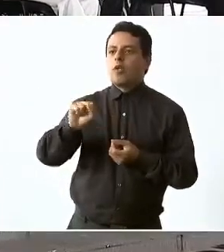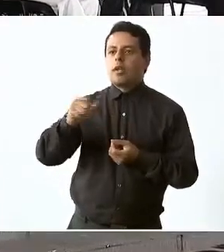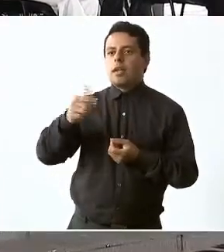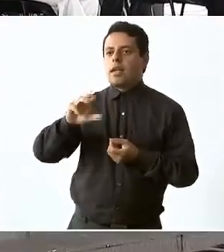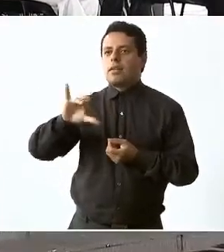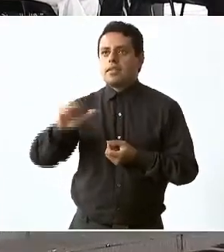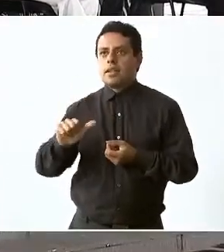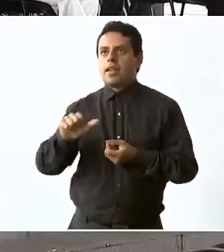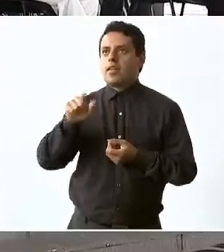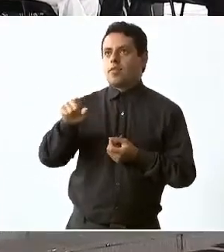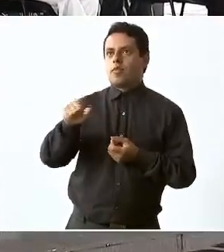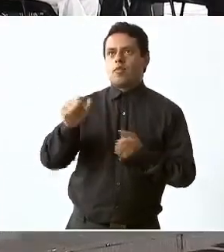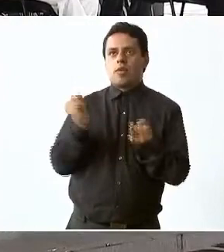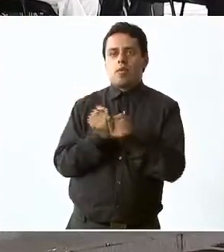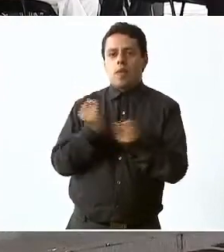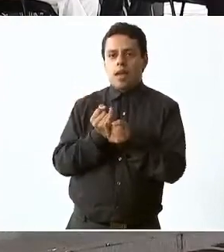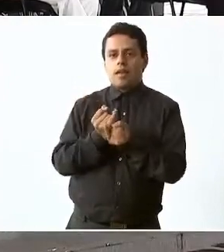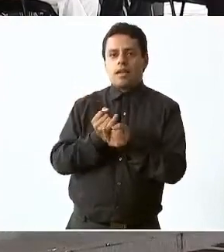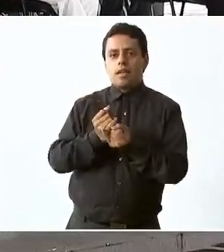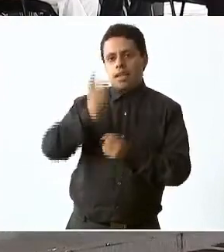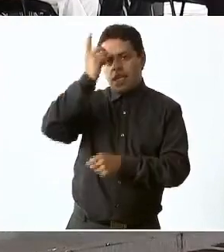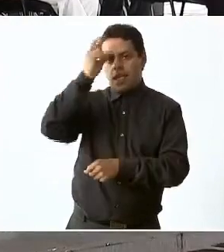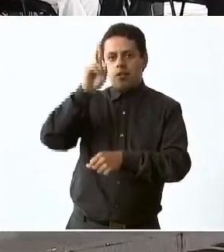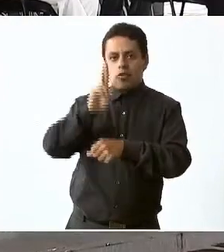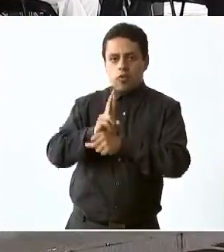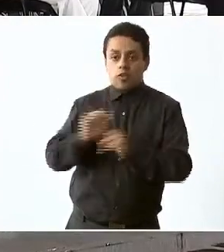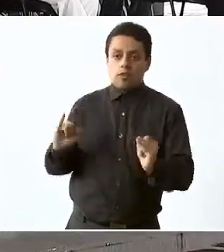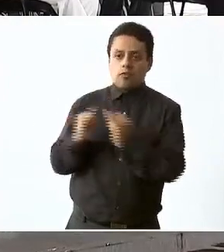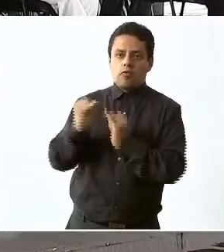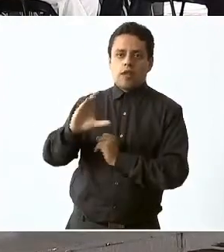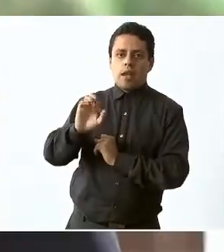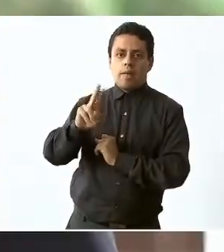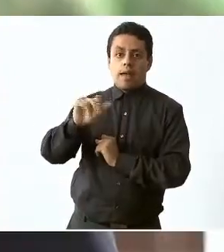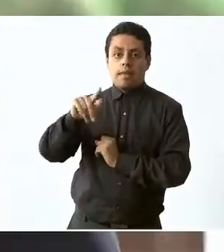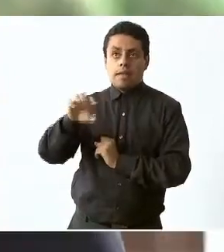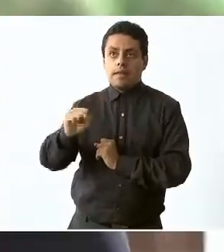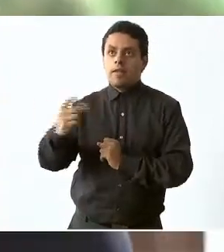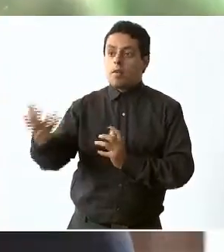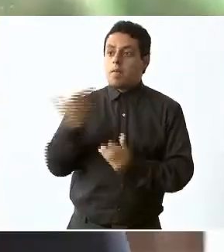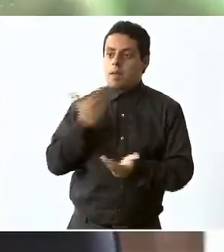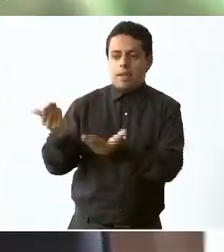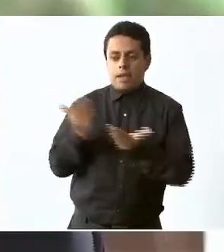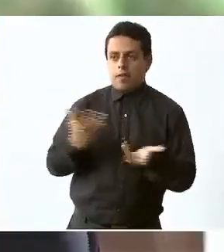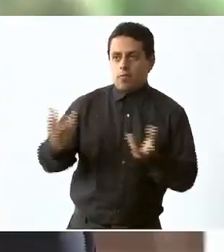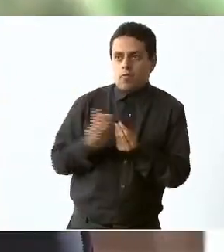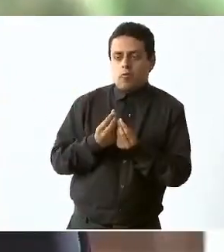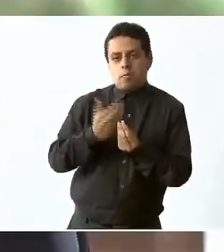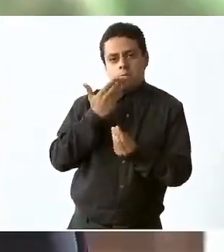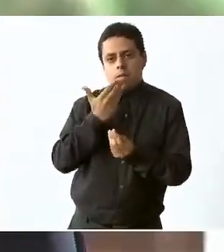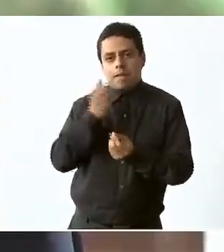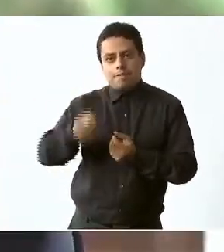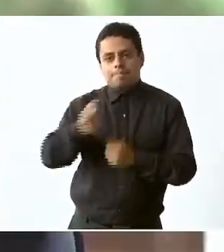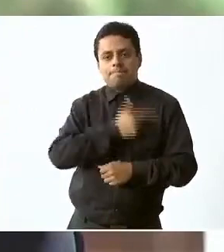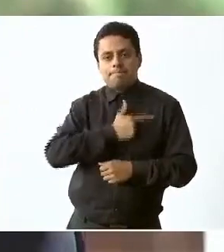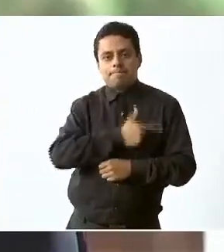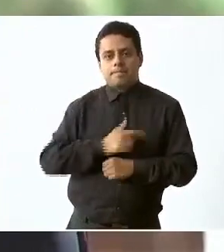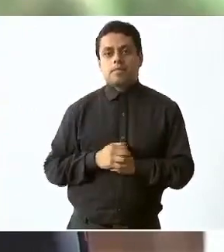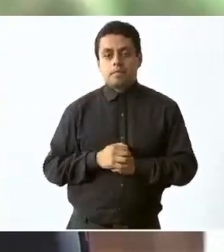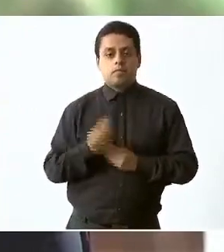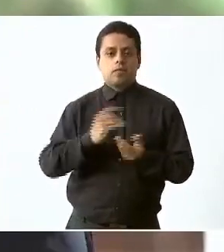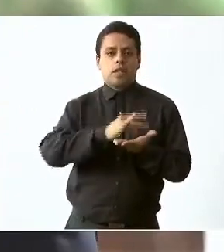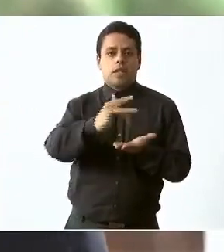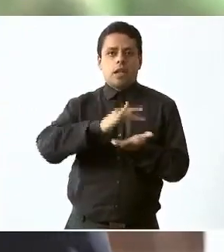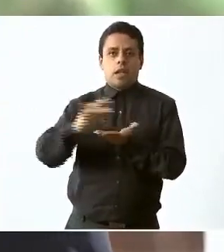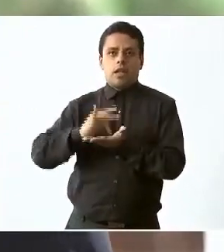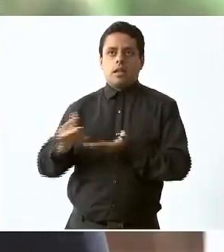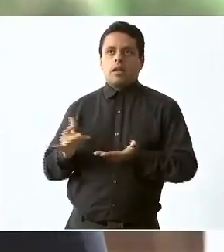de poeta y de director del Instituto Cervantes, es un gusto saludarlo, bienvenido. Y pues muchas gracias